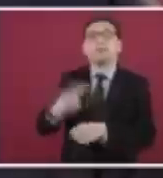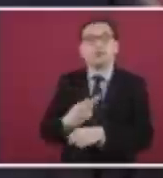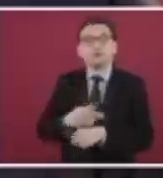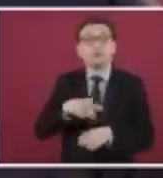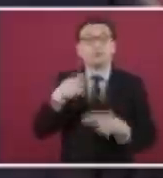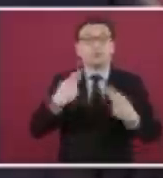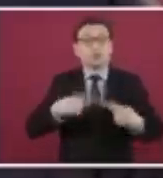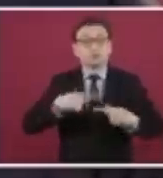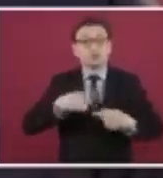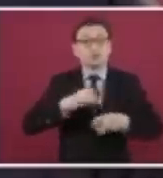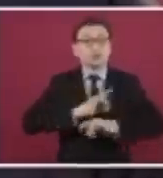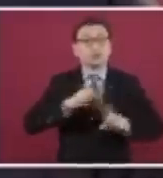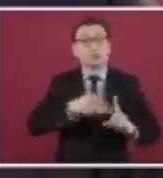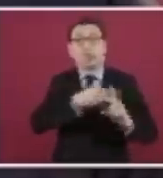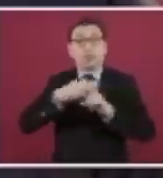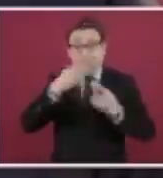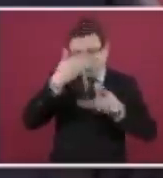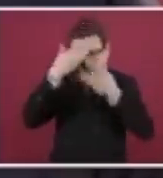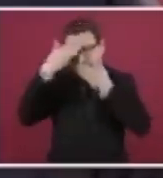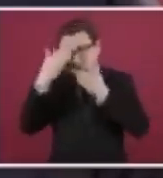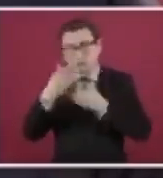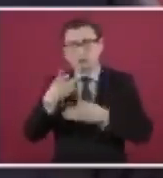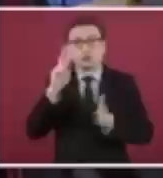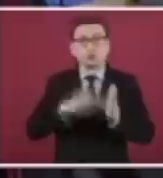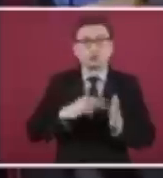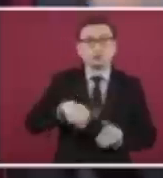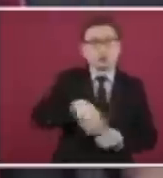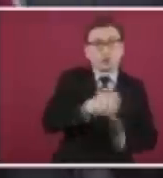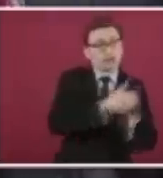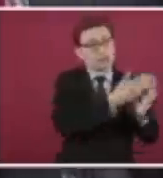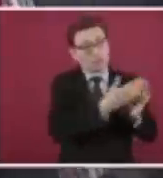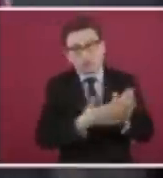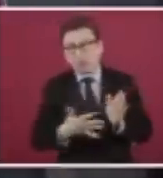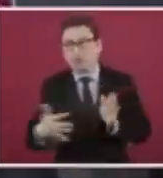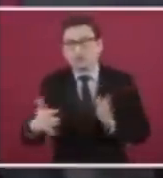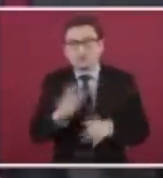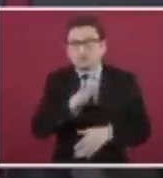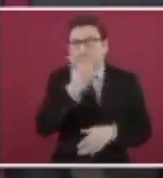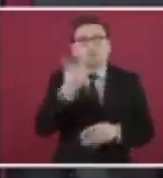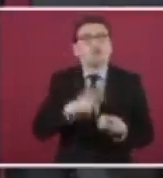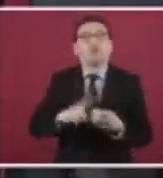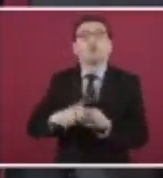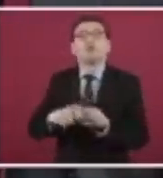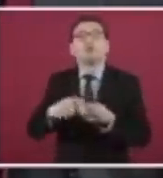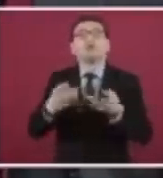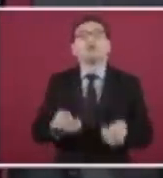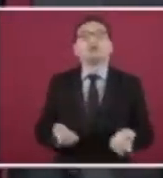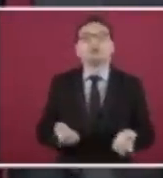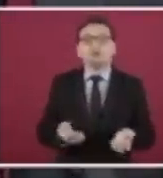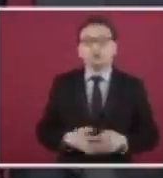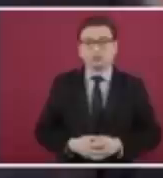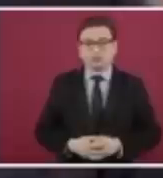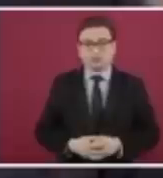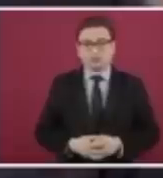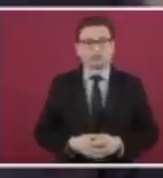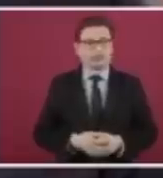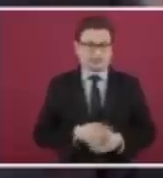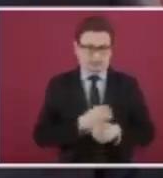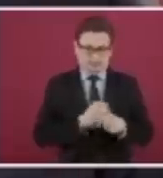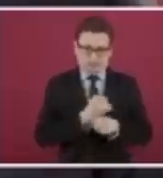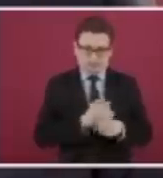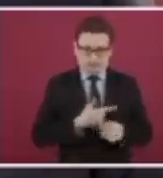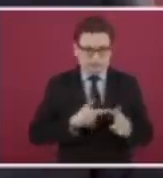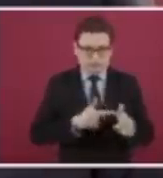personas desaparecidas desde 2011, no se sabe dónde. Sí, no se termina todavía la investigación,